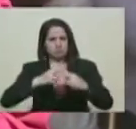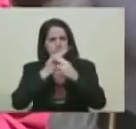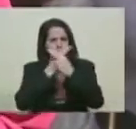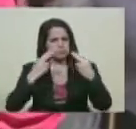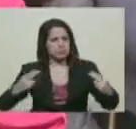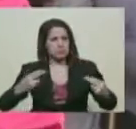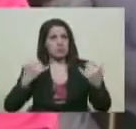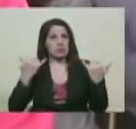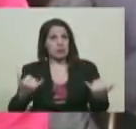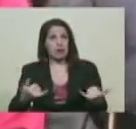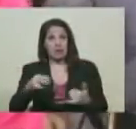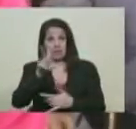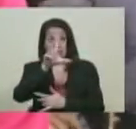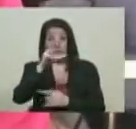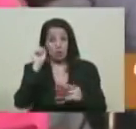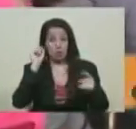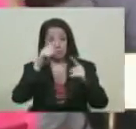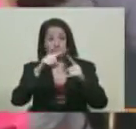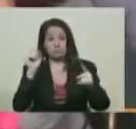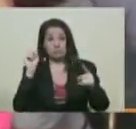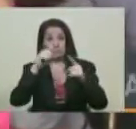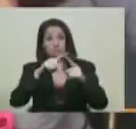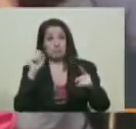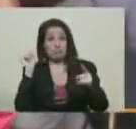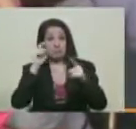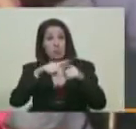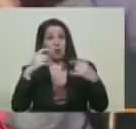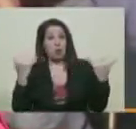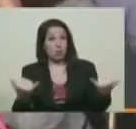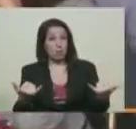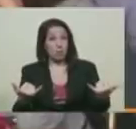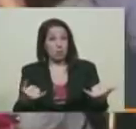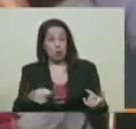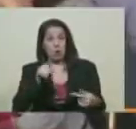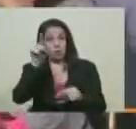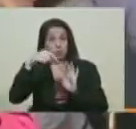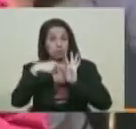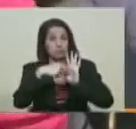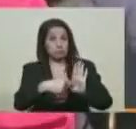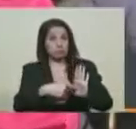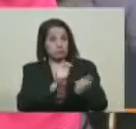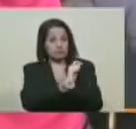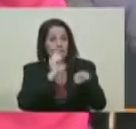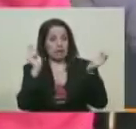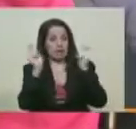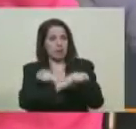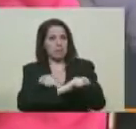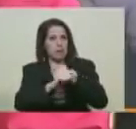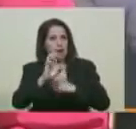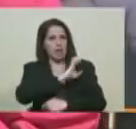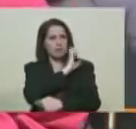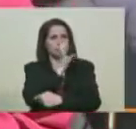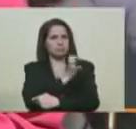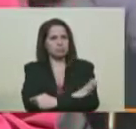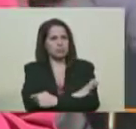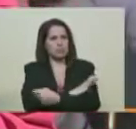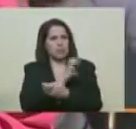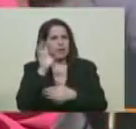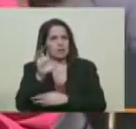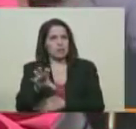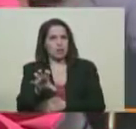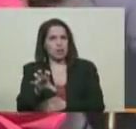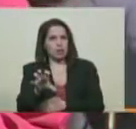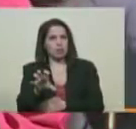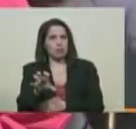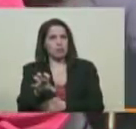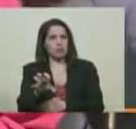marcadas en sus tres finalidades estratégicas, presidente, como usted bien señaló, la transformación de las estructuras del Estado. Allí está